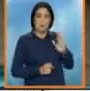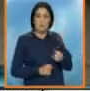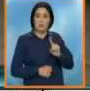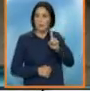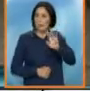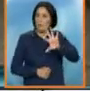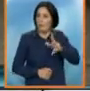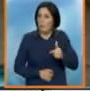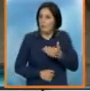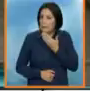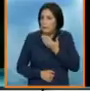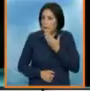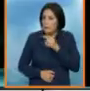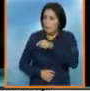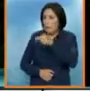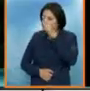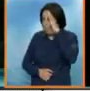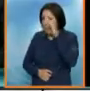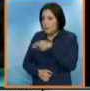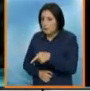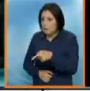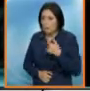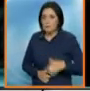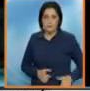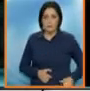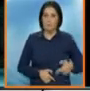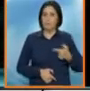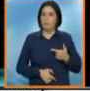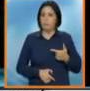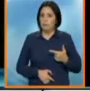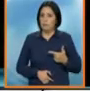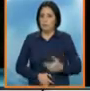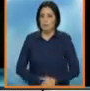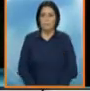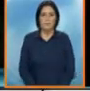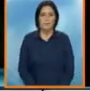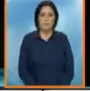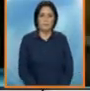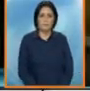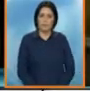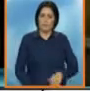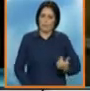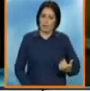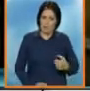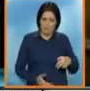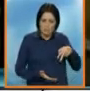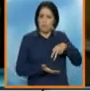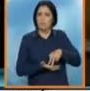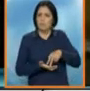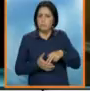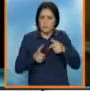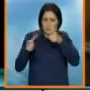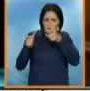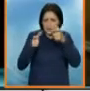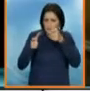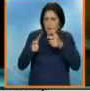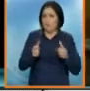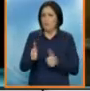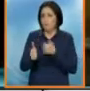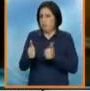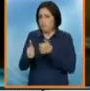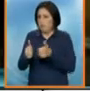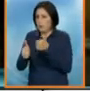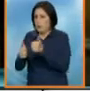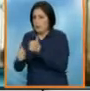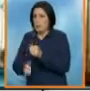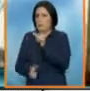de los ladrones era policía y estaba armado. El valeroso sereno persiguió por varias cuadras a